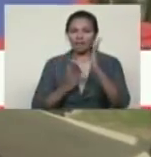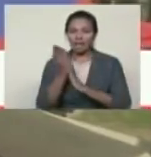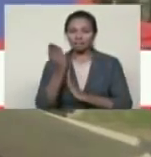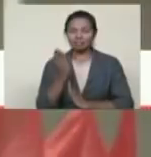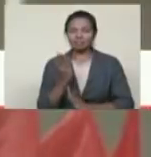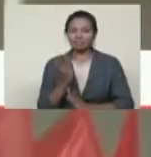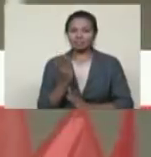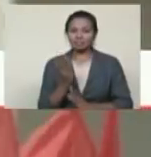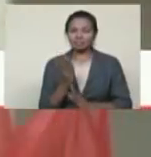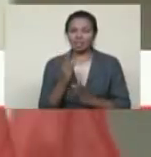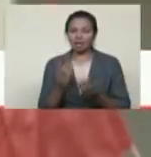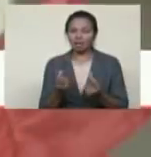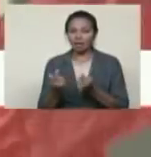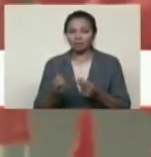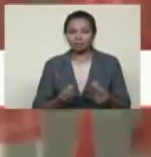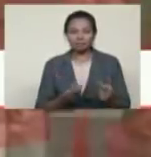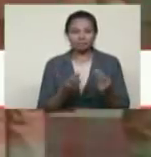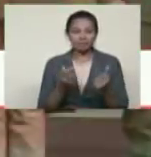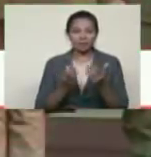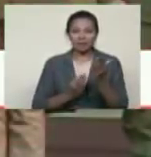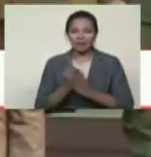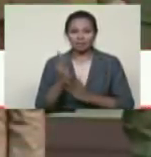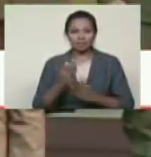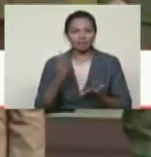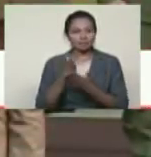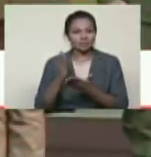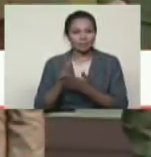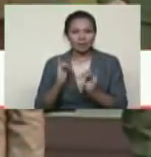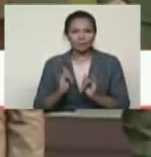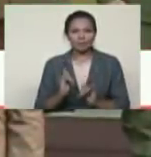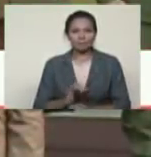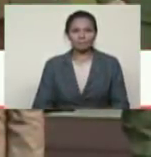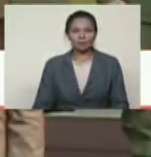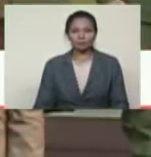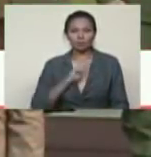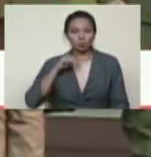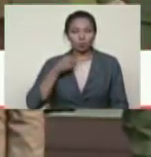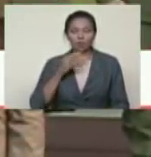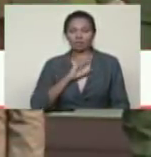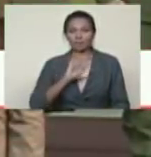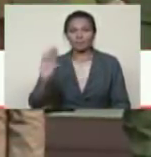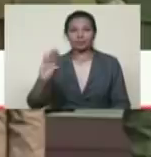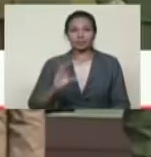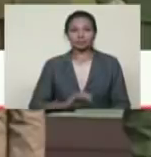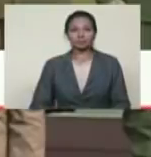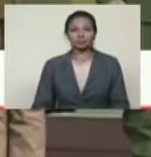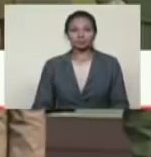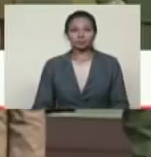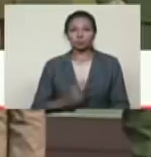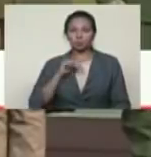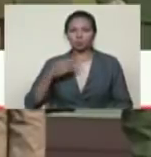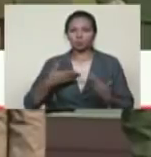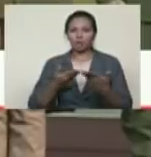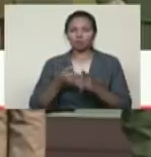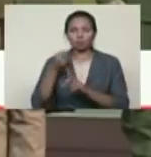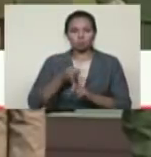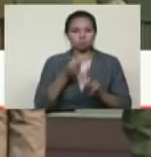superior, activa, lealtad activa, sí, a nuestra patria. Estamos dando una gran batalla.